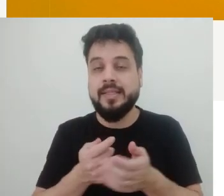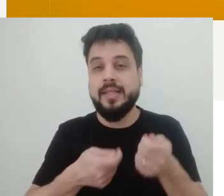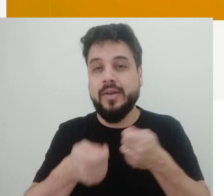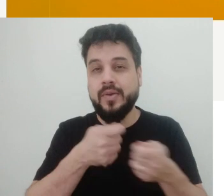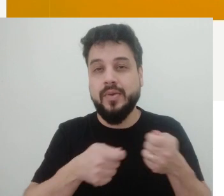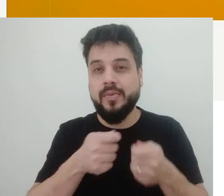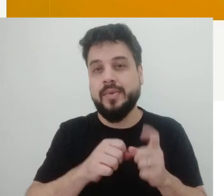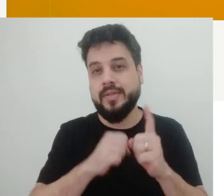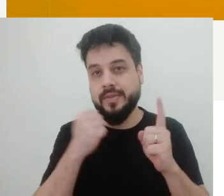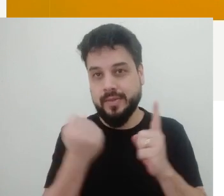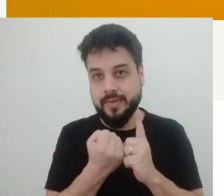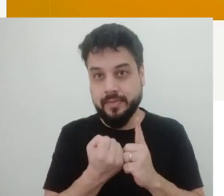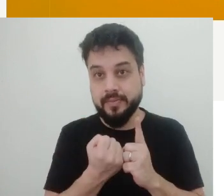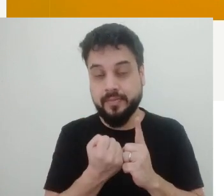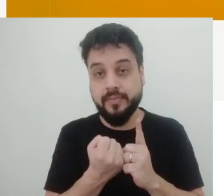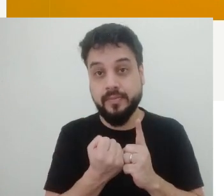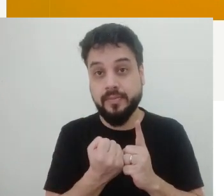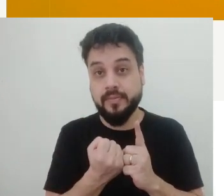debí formarme